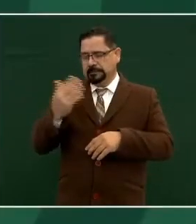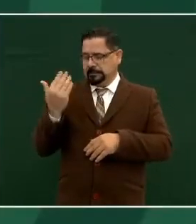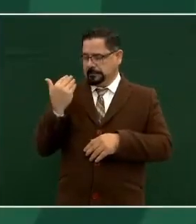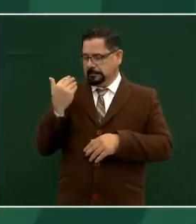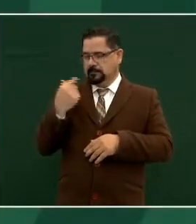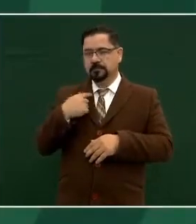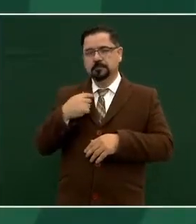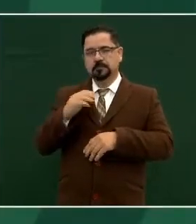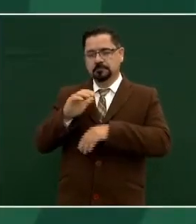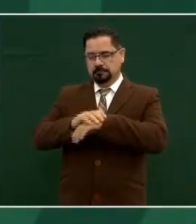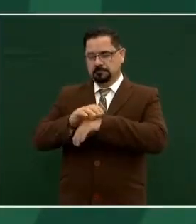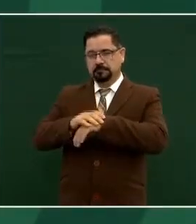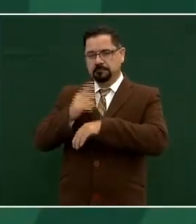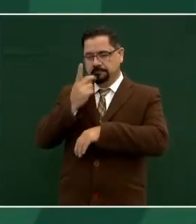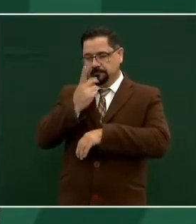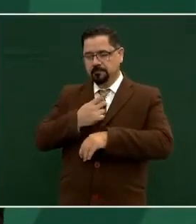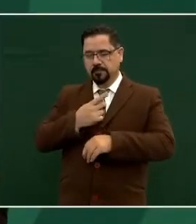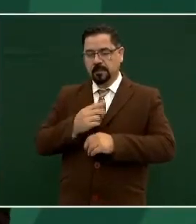que